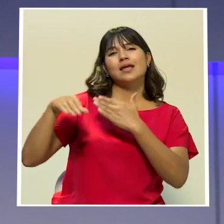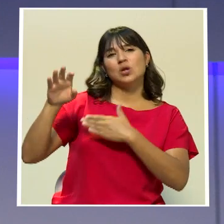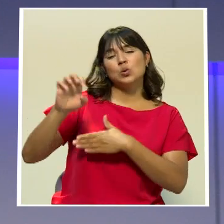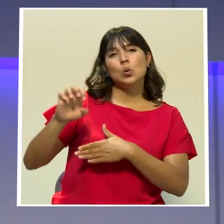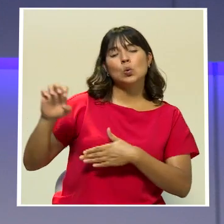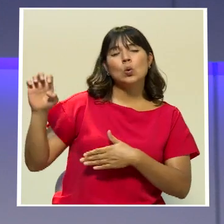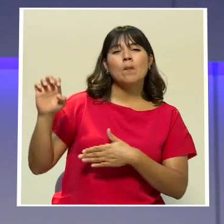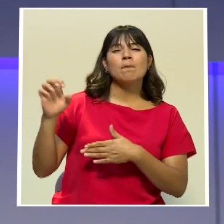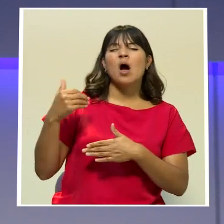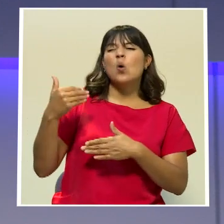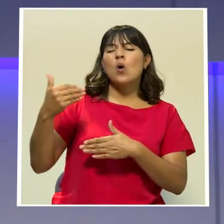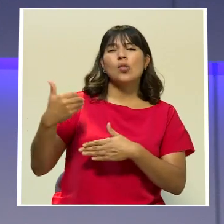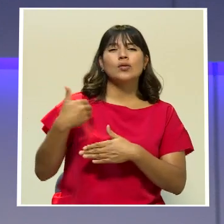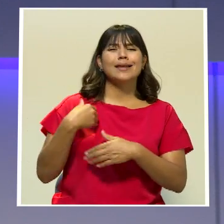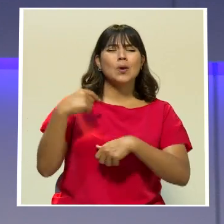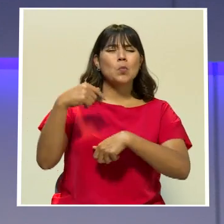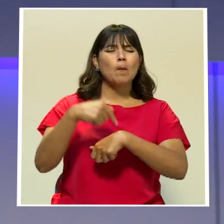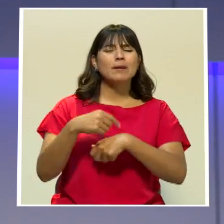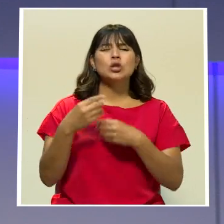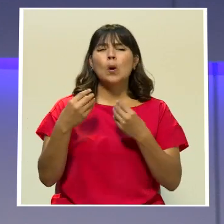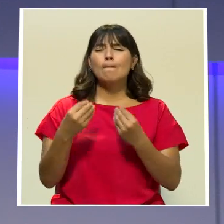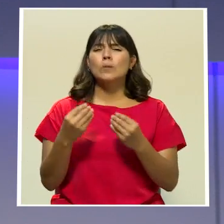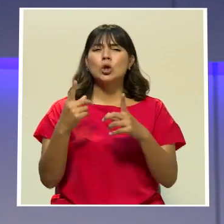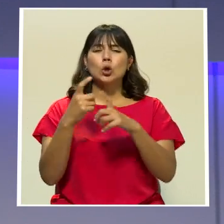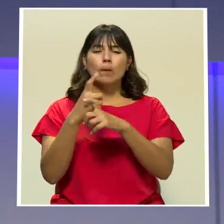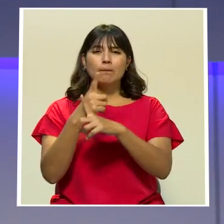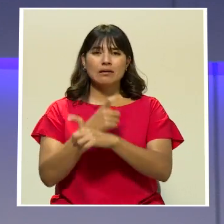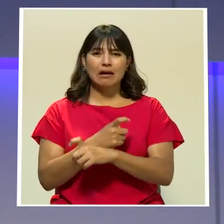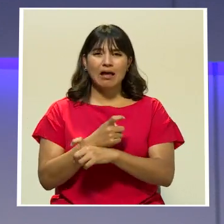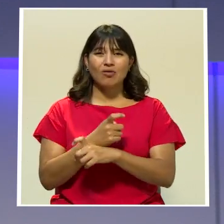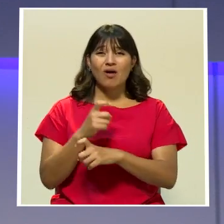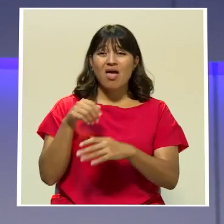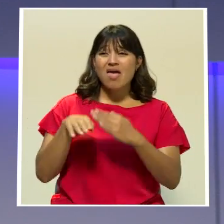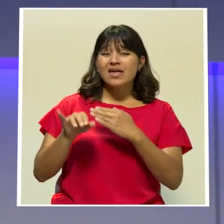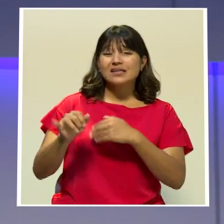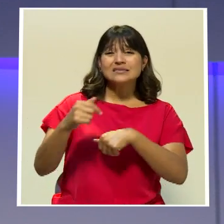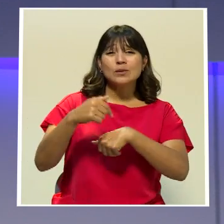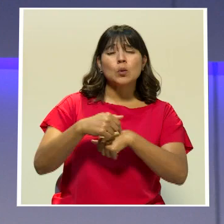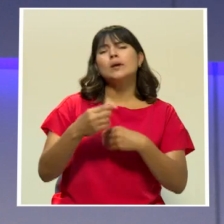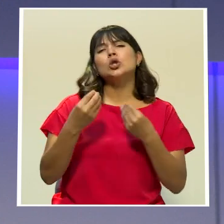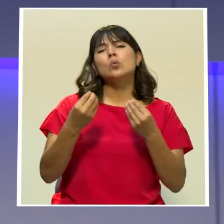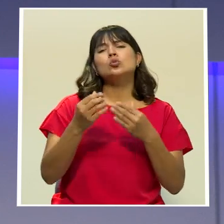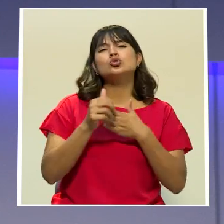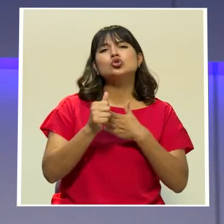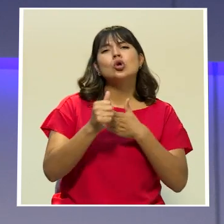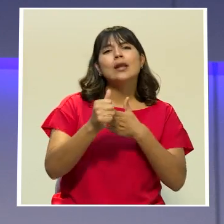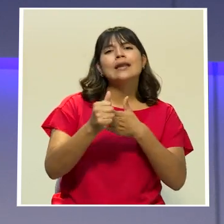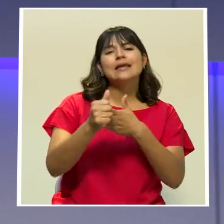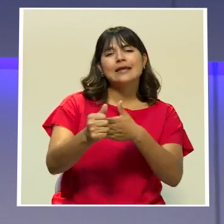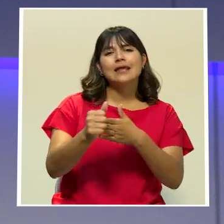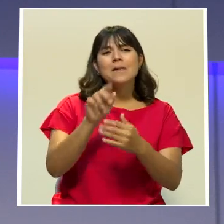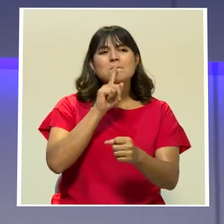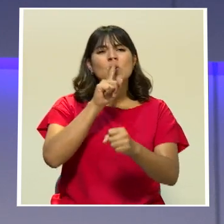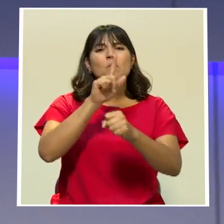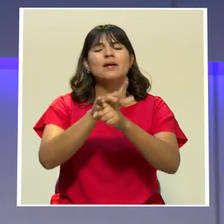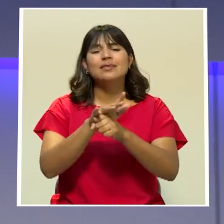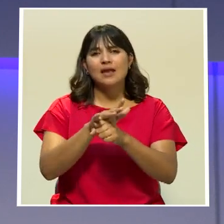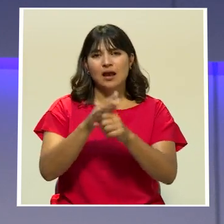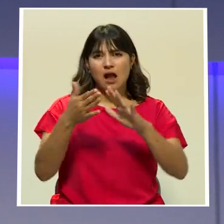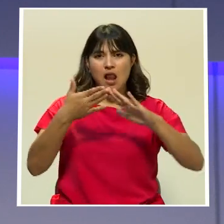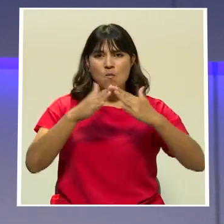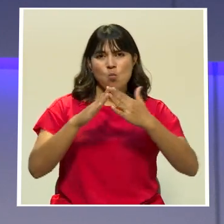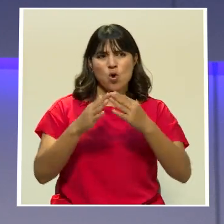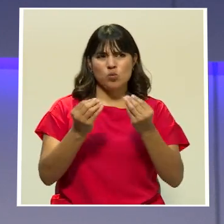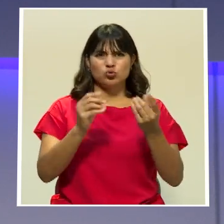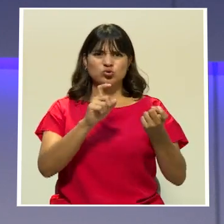comunistas, con líderes que le prometían al pueblo cambios radicales y que achacaban la culpa de todo lo